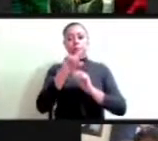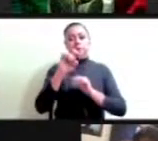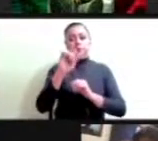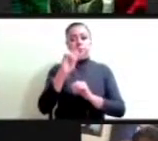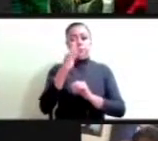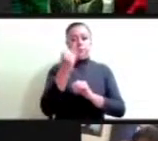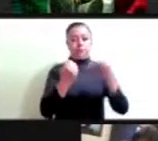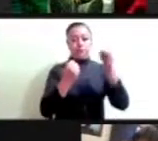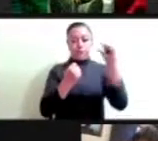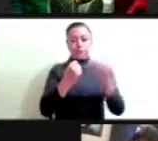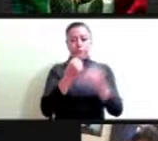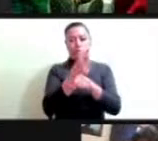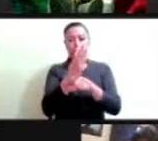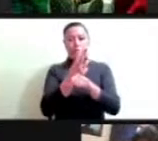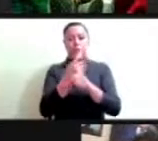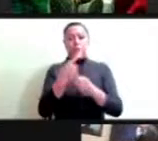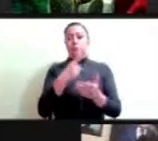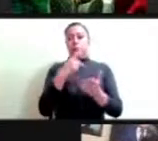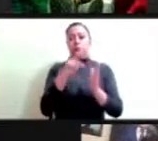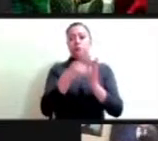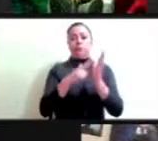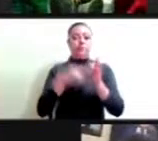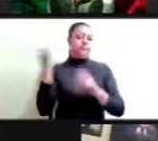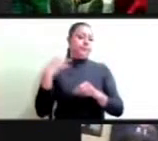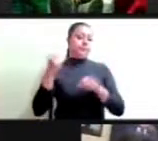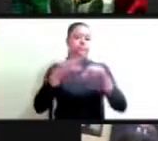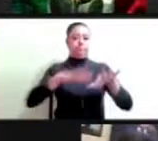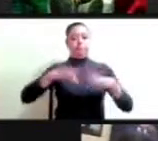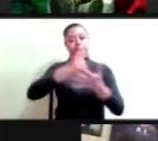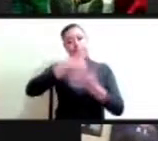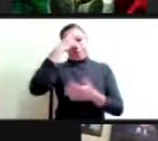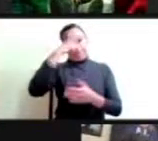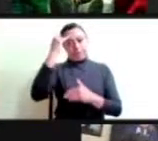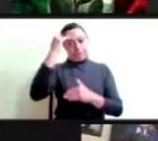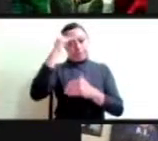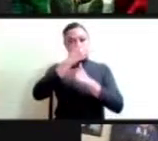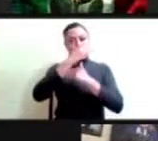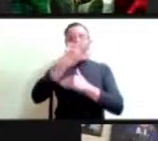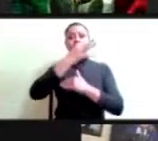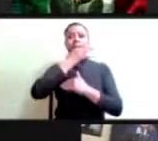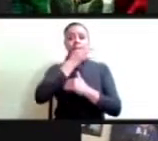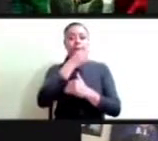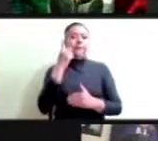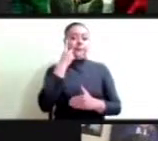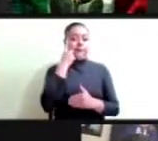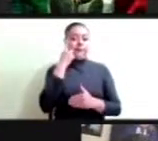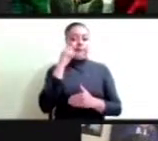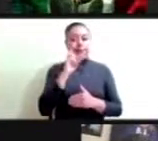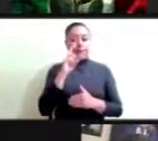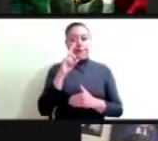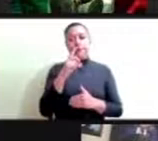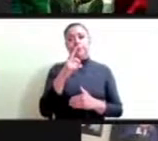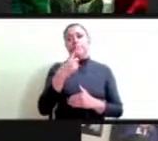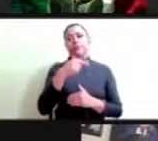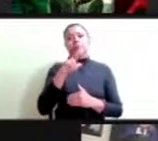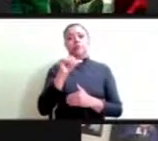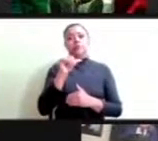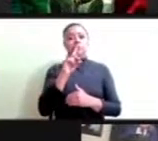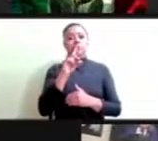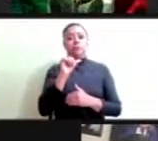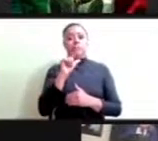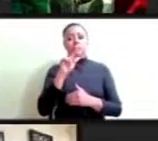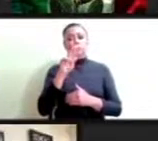la Ciudad de México, se concede el uso de la palabra hasta por 5 minutos a la diputada Guadalupe Aguilar Solache, a nombre de la Comisión de Seguridad